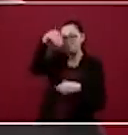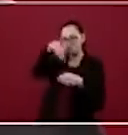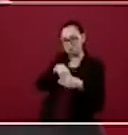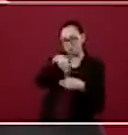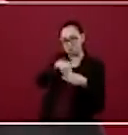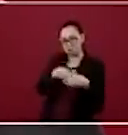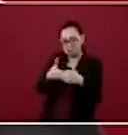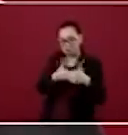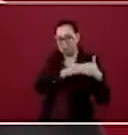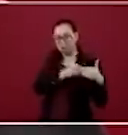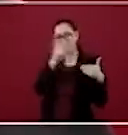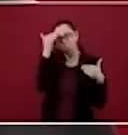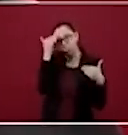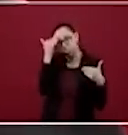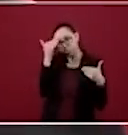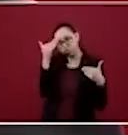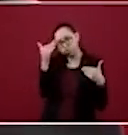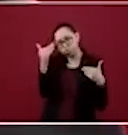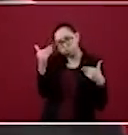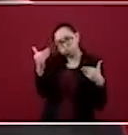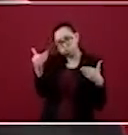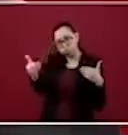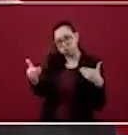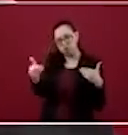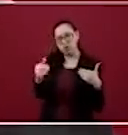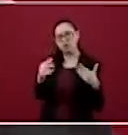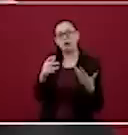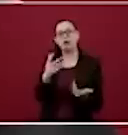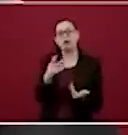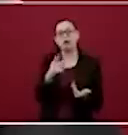mucho tiempo. Se abrió,